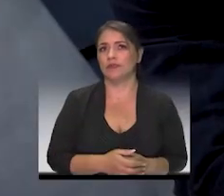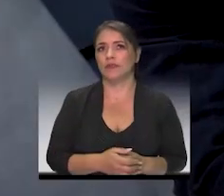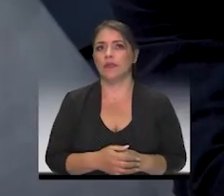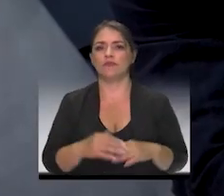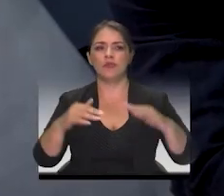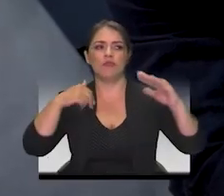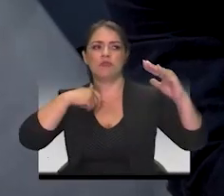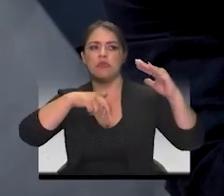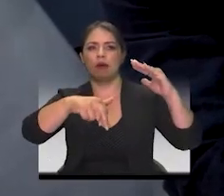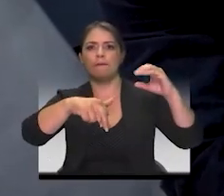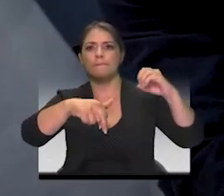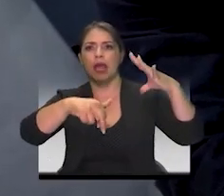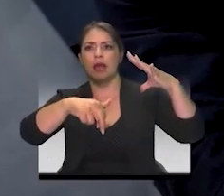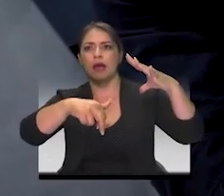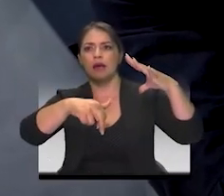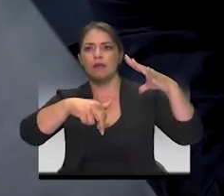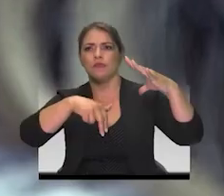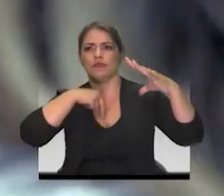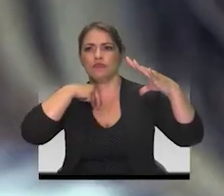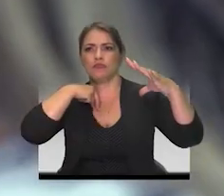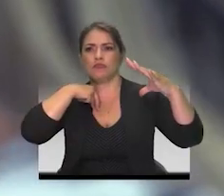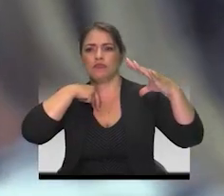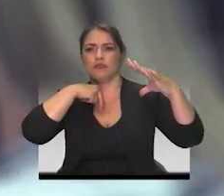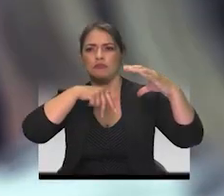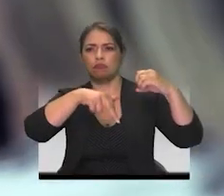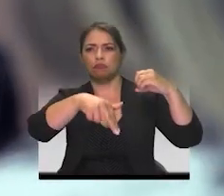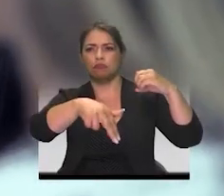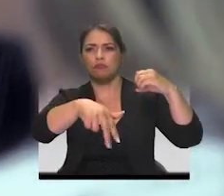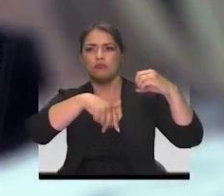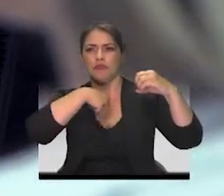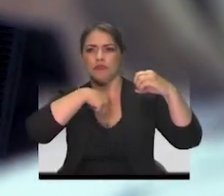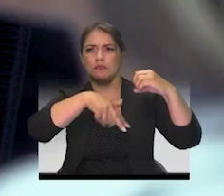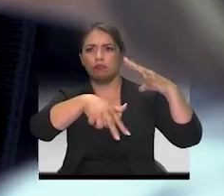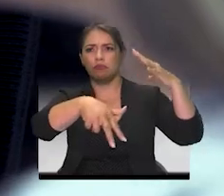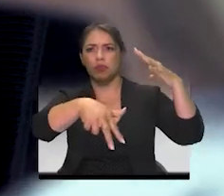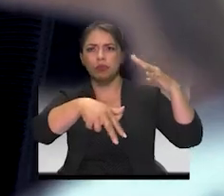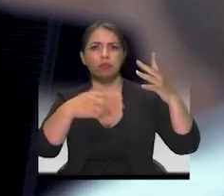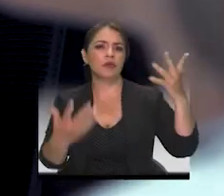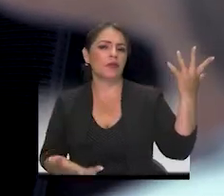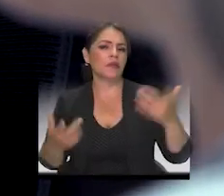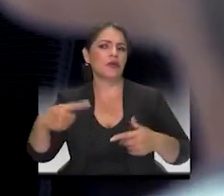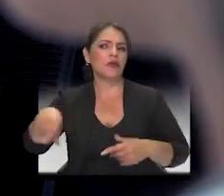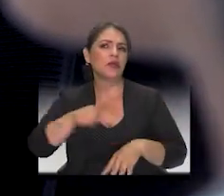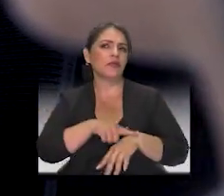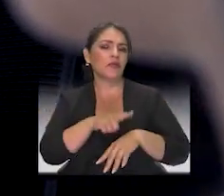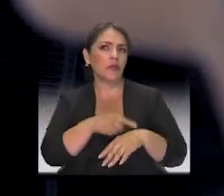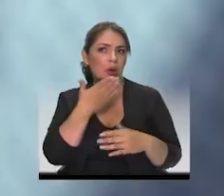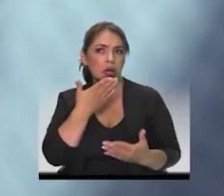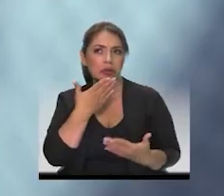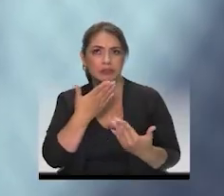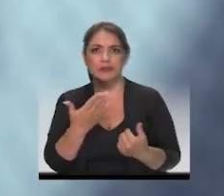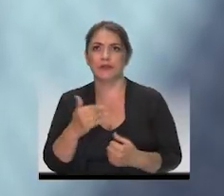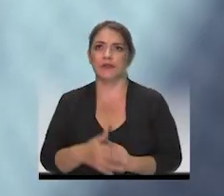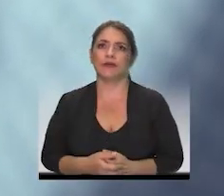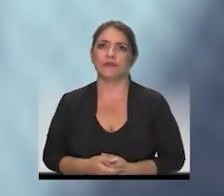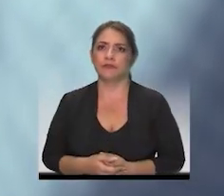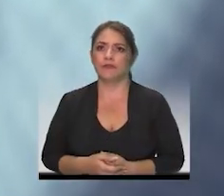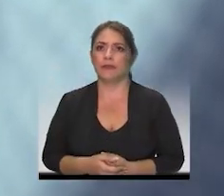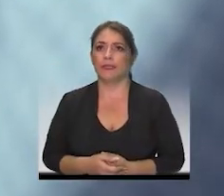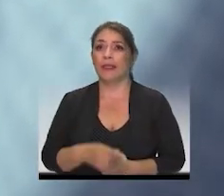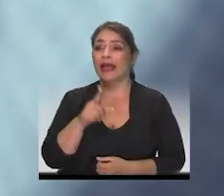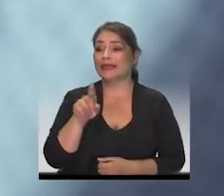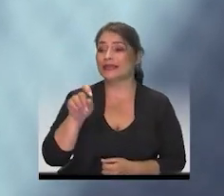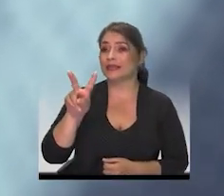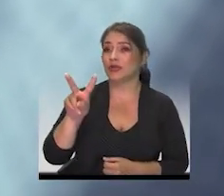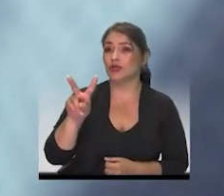que las luminarias se atenúen, ¿sí? Y se pueda prolongar el tiempo de la autonomía de las luminarias. Entonces, como les decía, estos